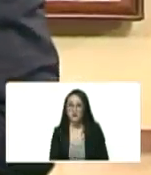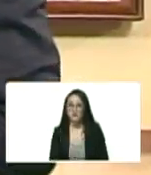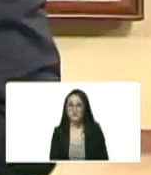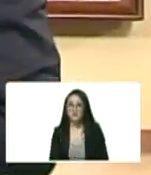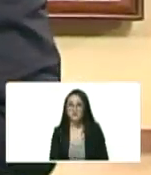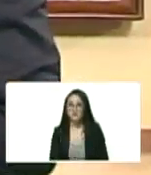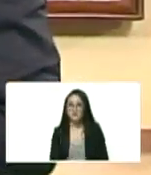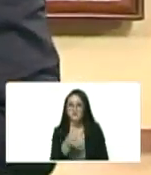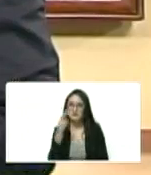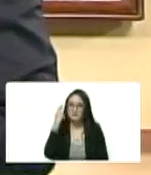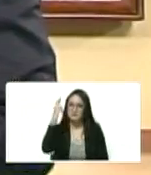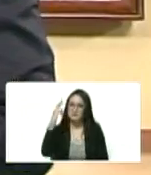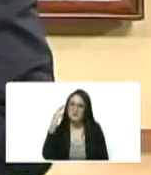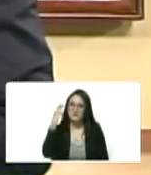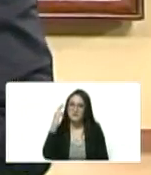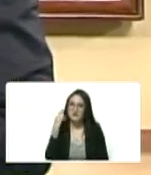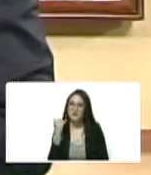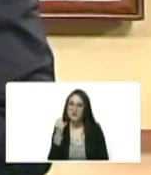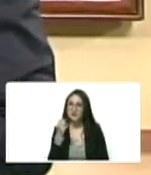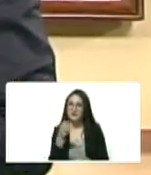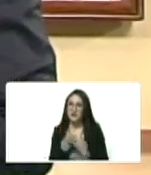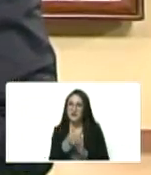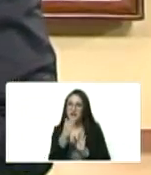Y reflexionábamos en esta carta,